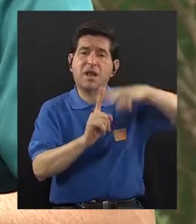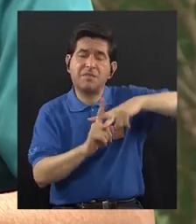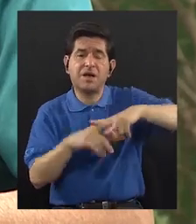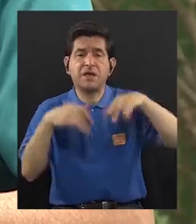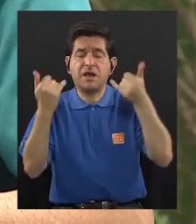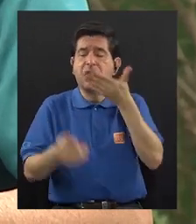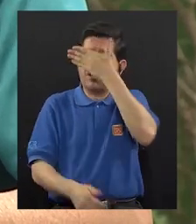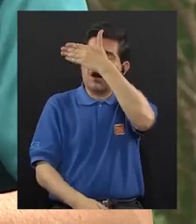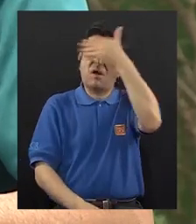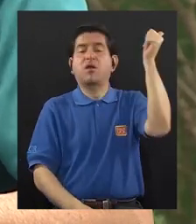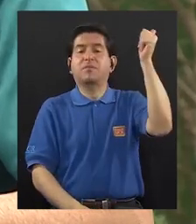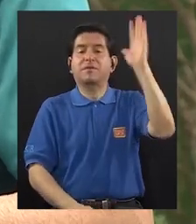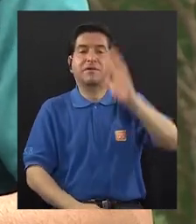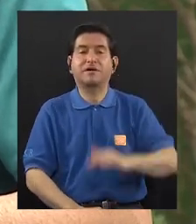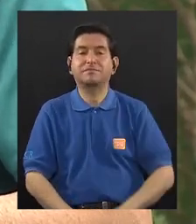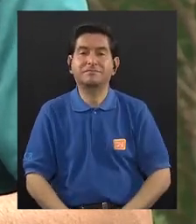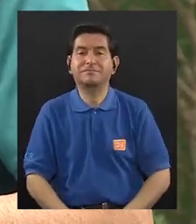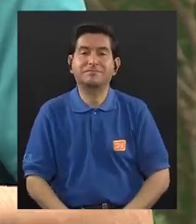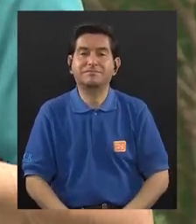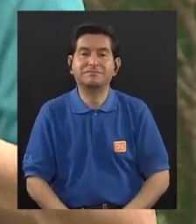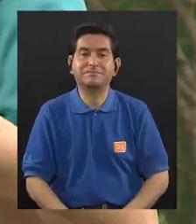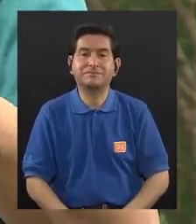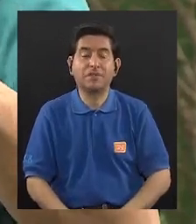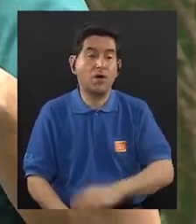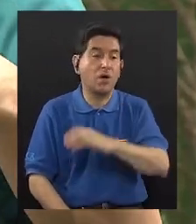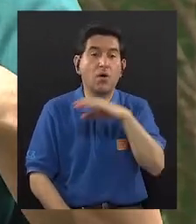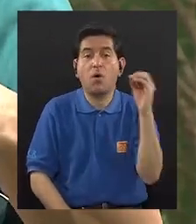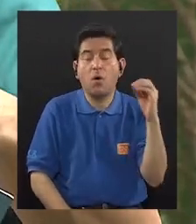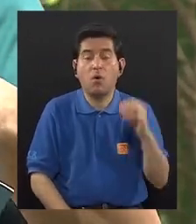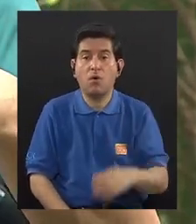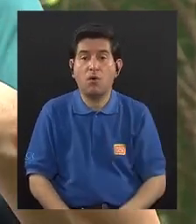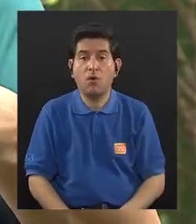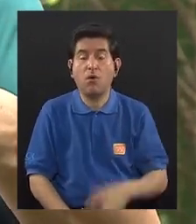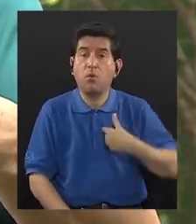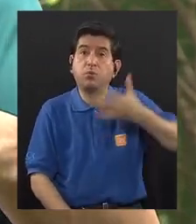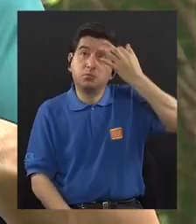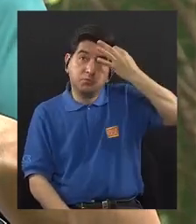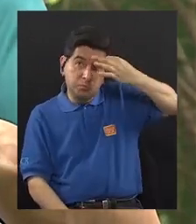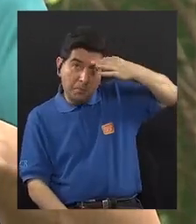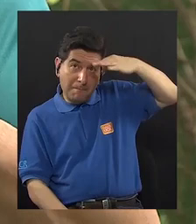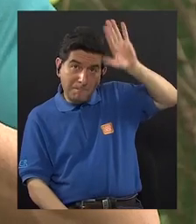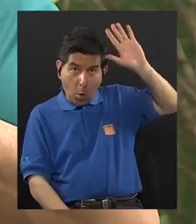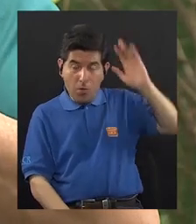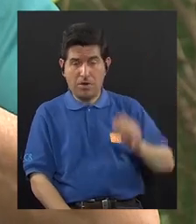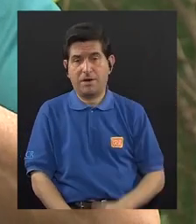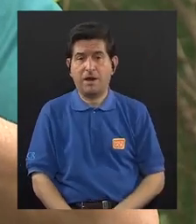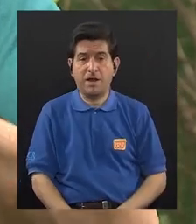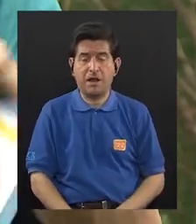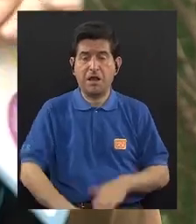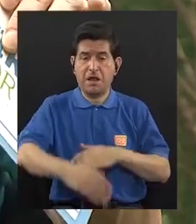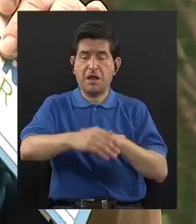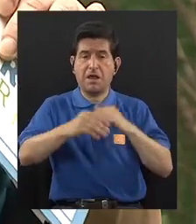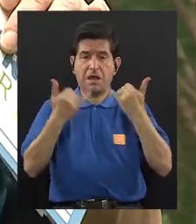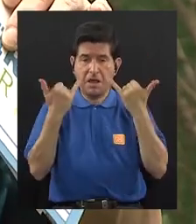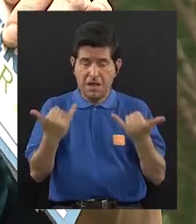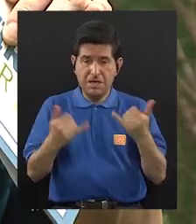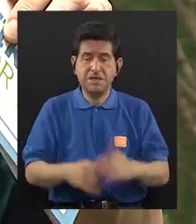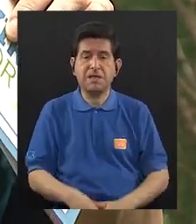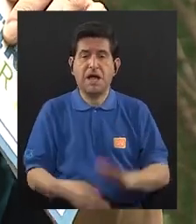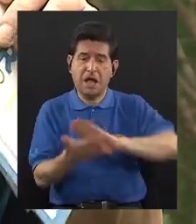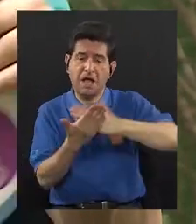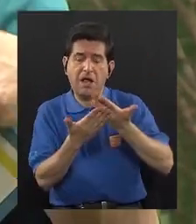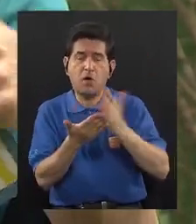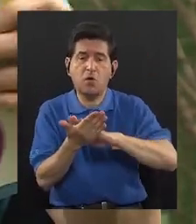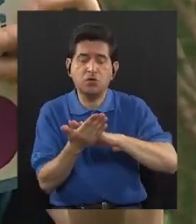y ya se olvidan de qué no supone ya la cocina quedó